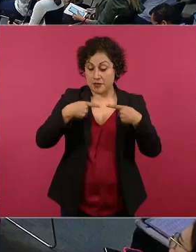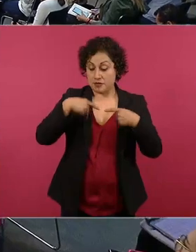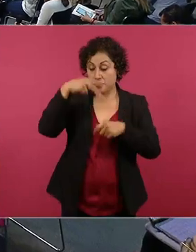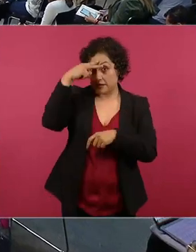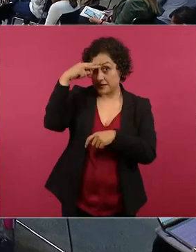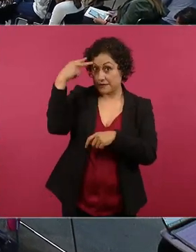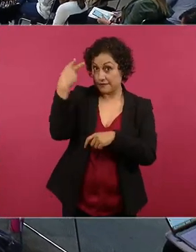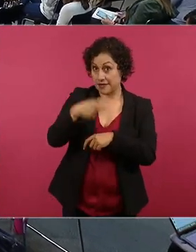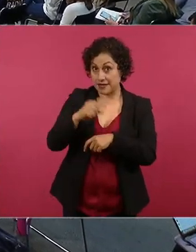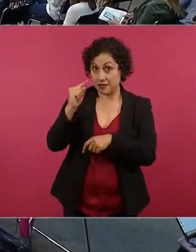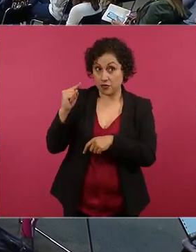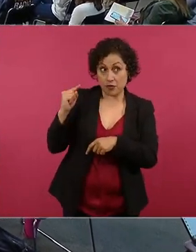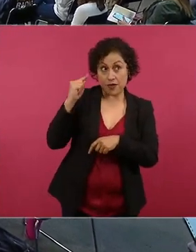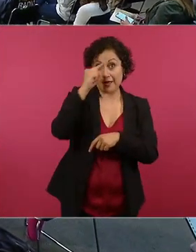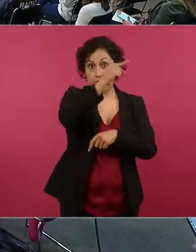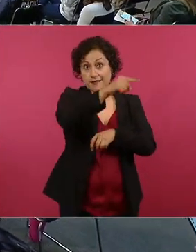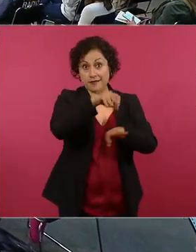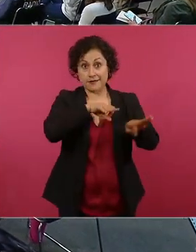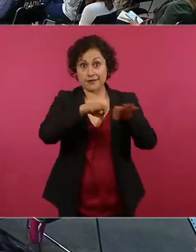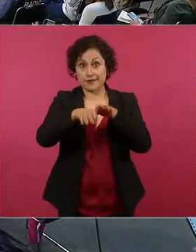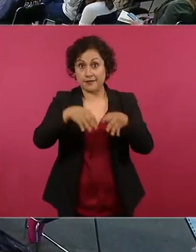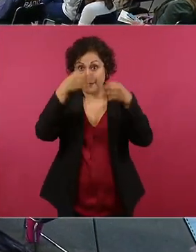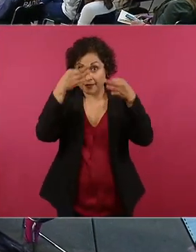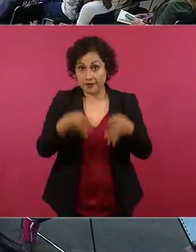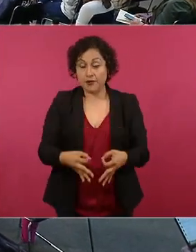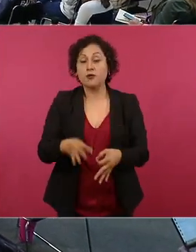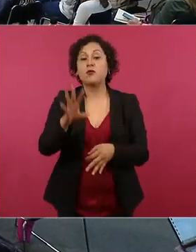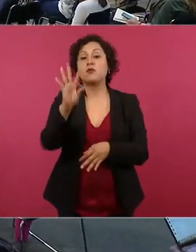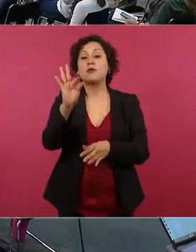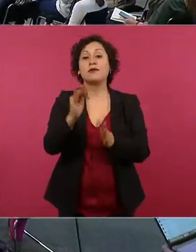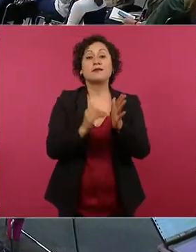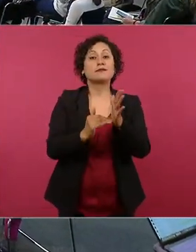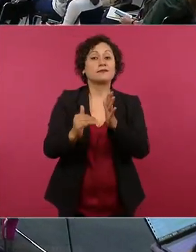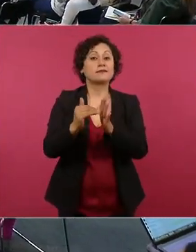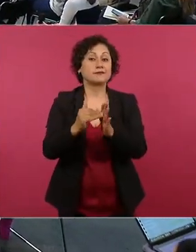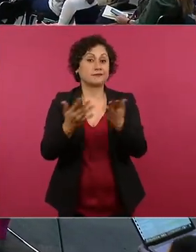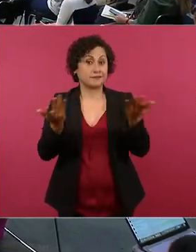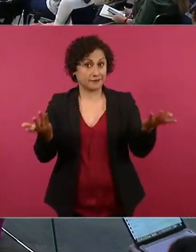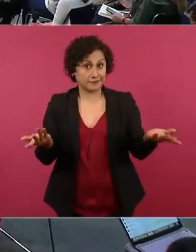trabajando honradamente en Estados Unidos.